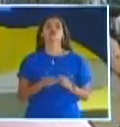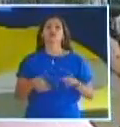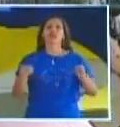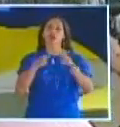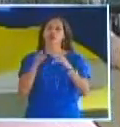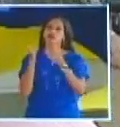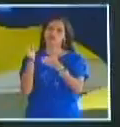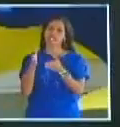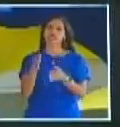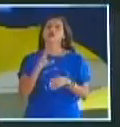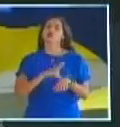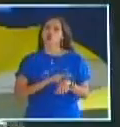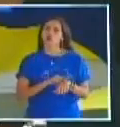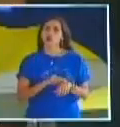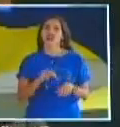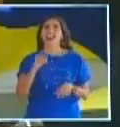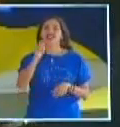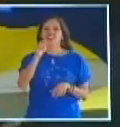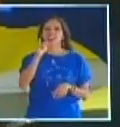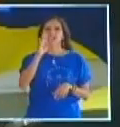de usted, doctora Tibisay Lucena.